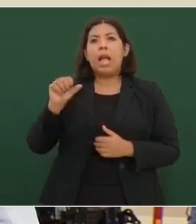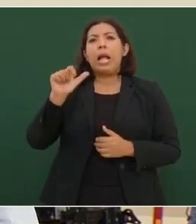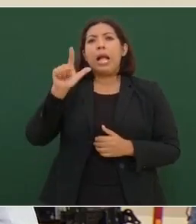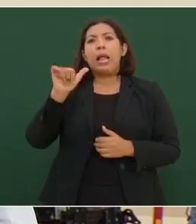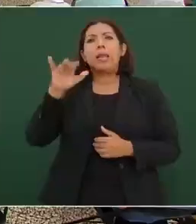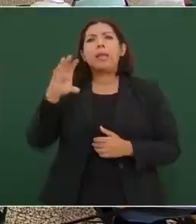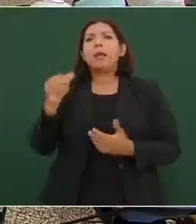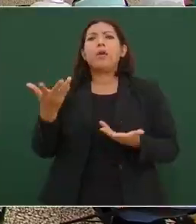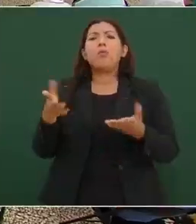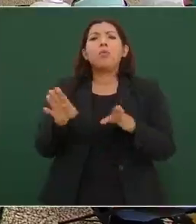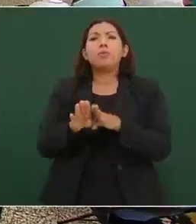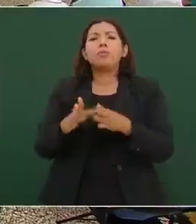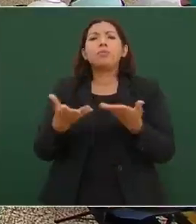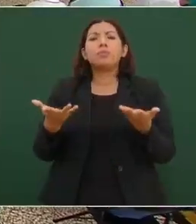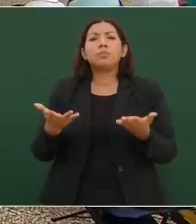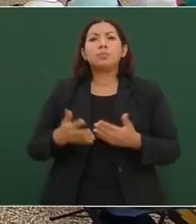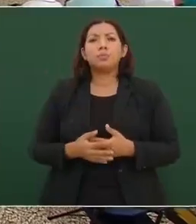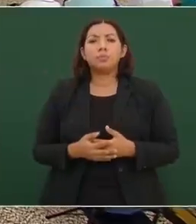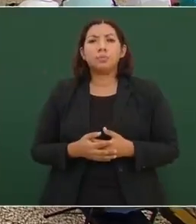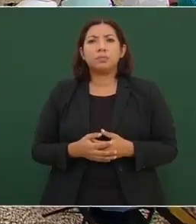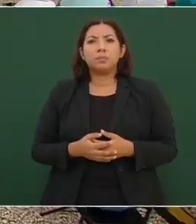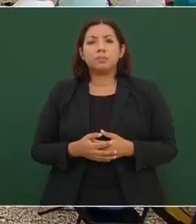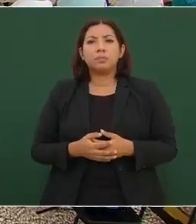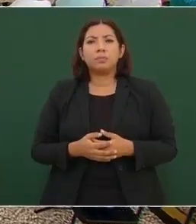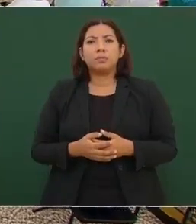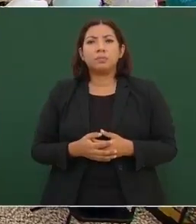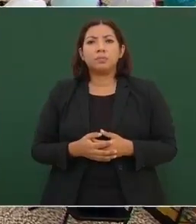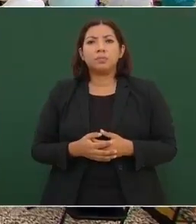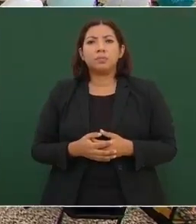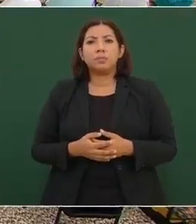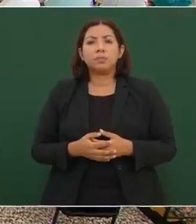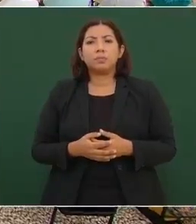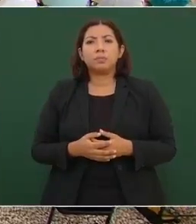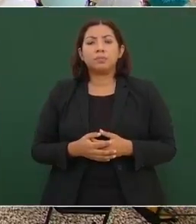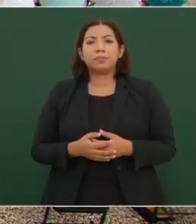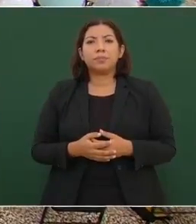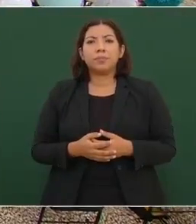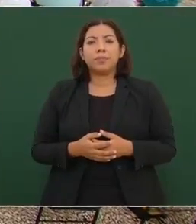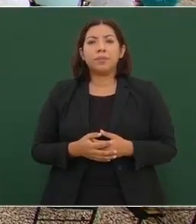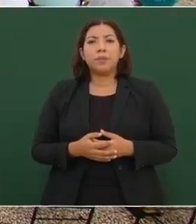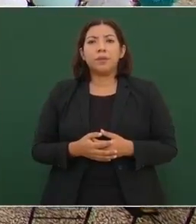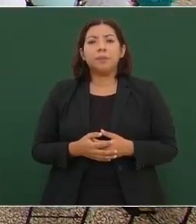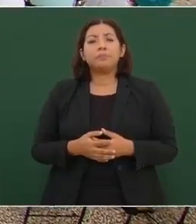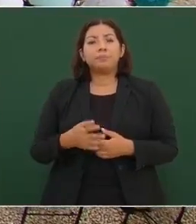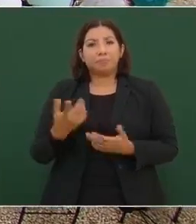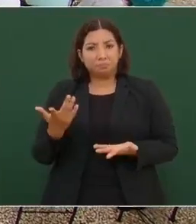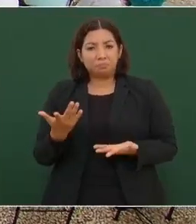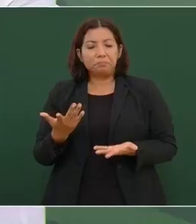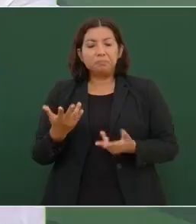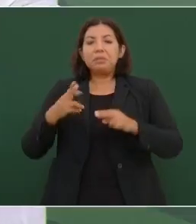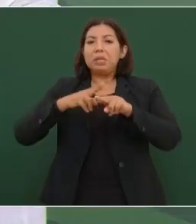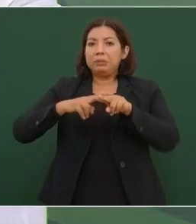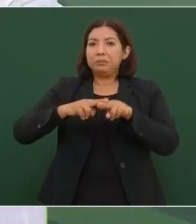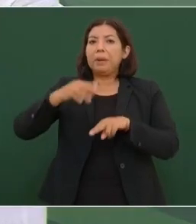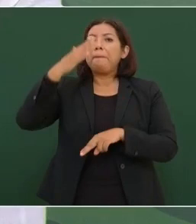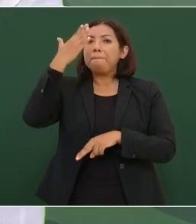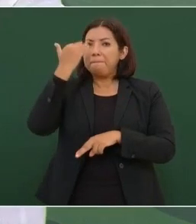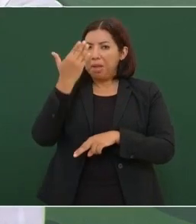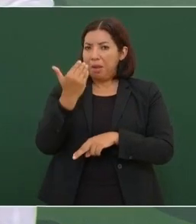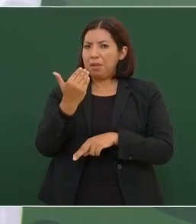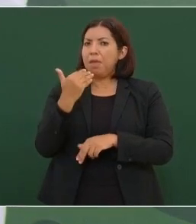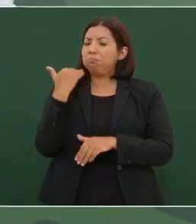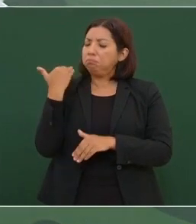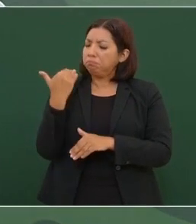más o menos, presidente. Bueno, se está avanzando en general en el Tren Maya. Hoy